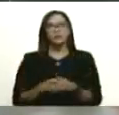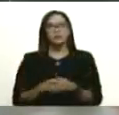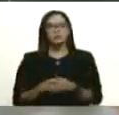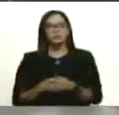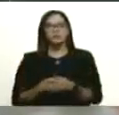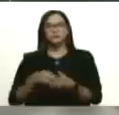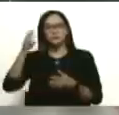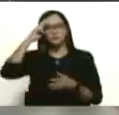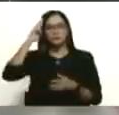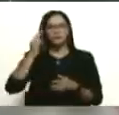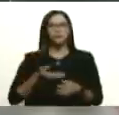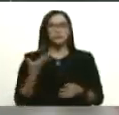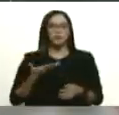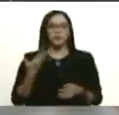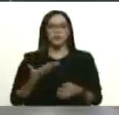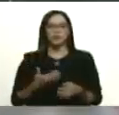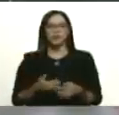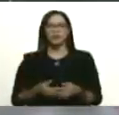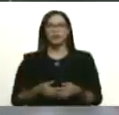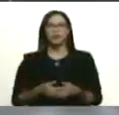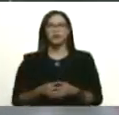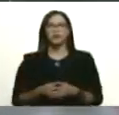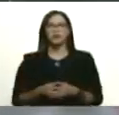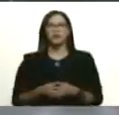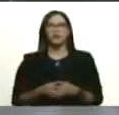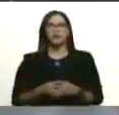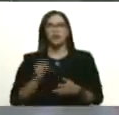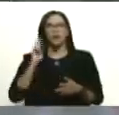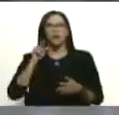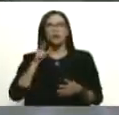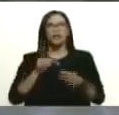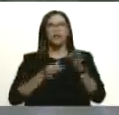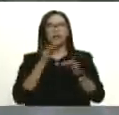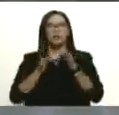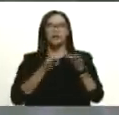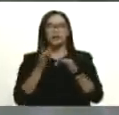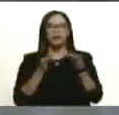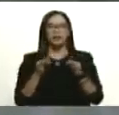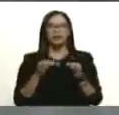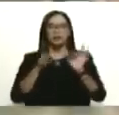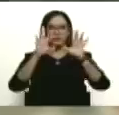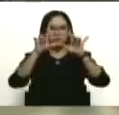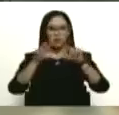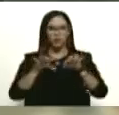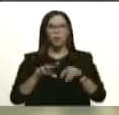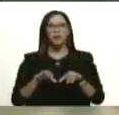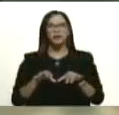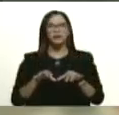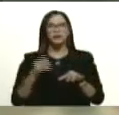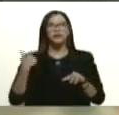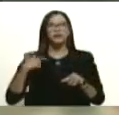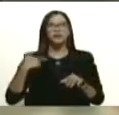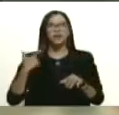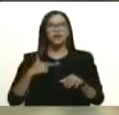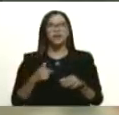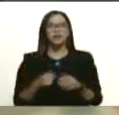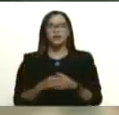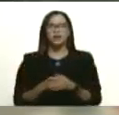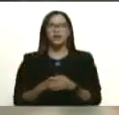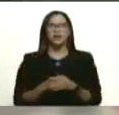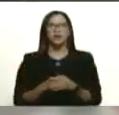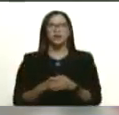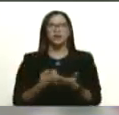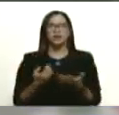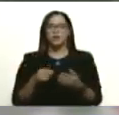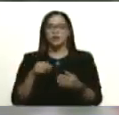una razón importante. Usted me comentaba que este documental tiene tomas nunca